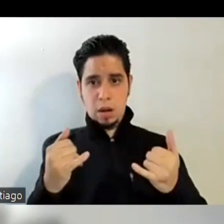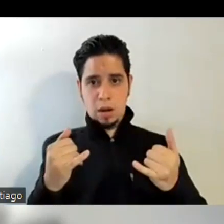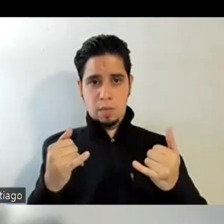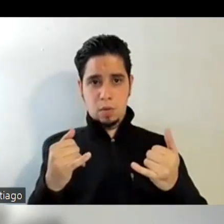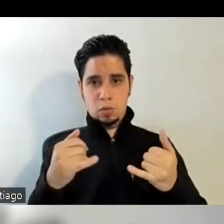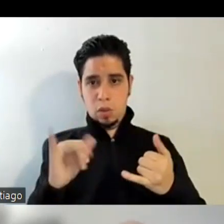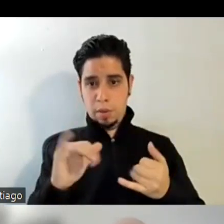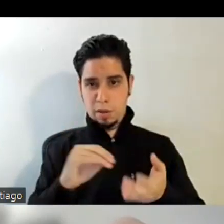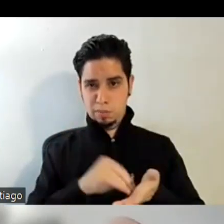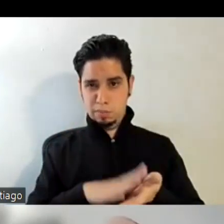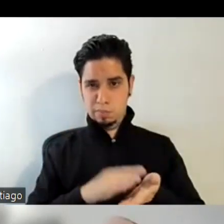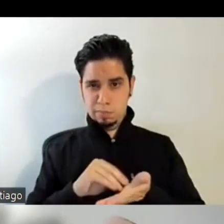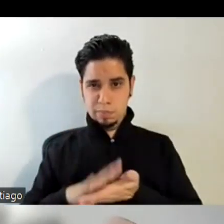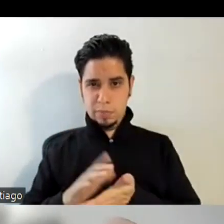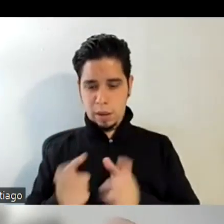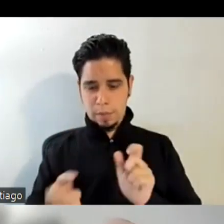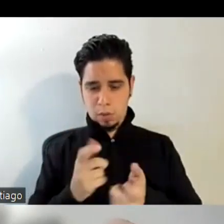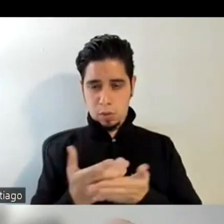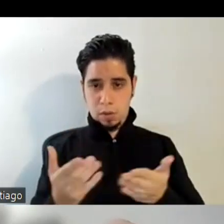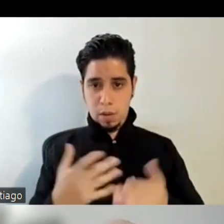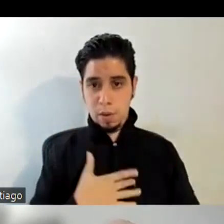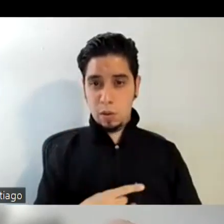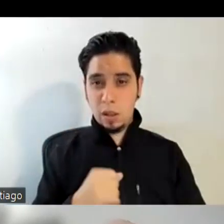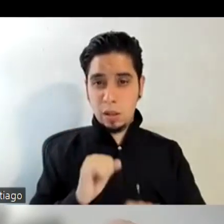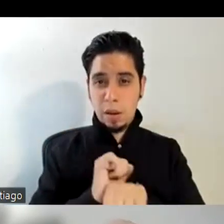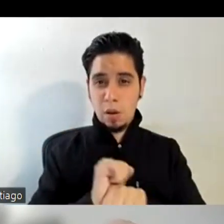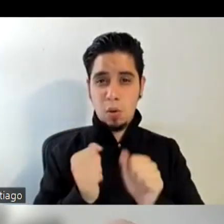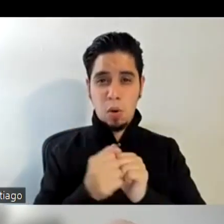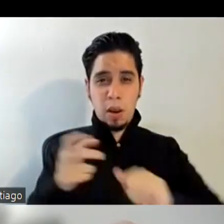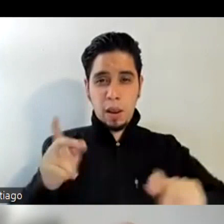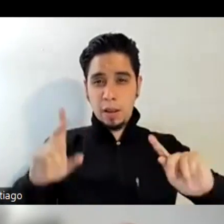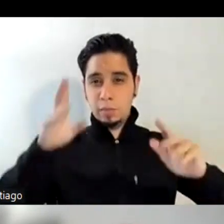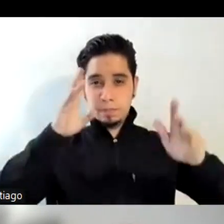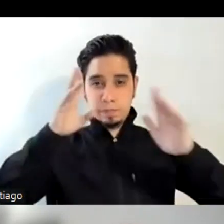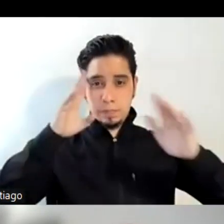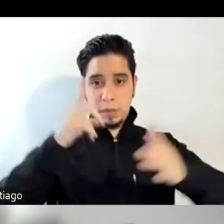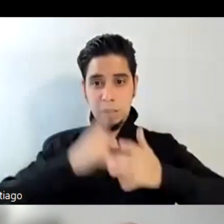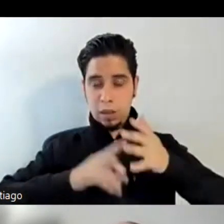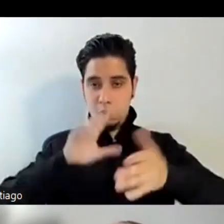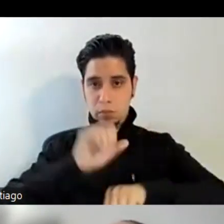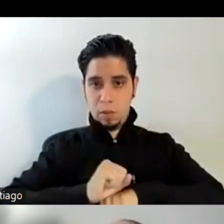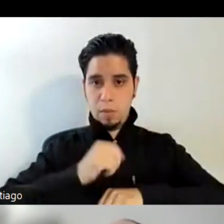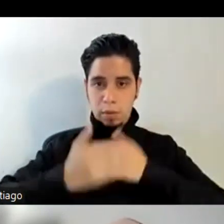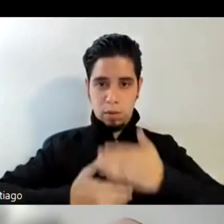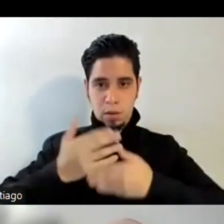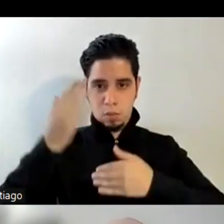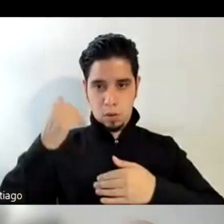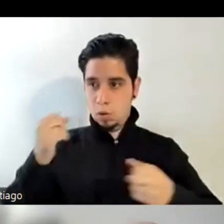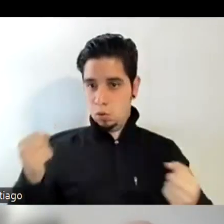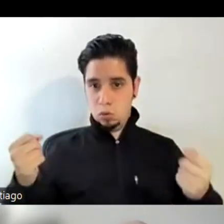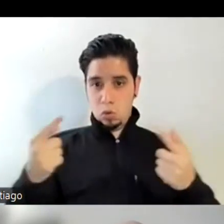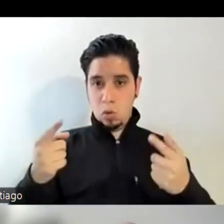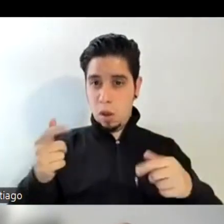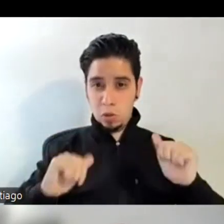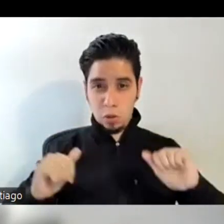cosas. Entonces me gusta trabajar con actores creativos que estén acostumbrados a ese proceso, porque no todos los actores ni les